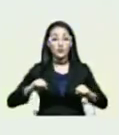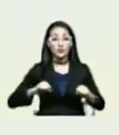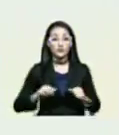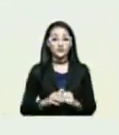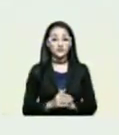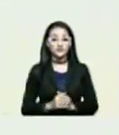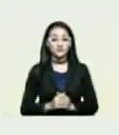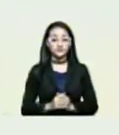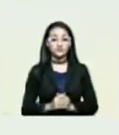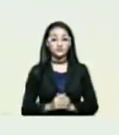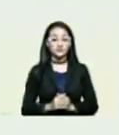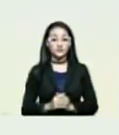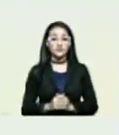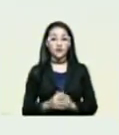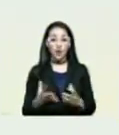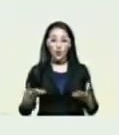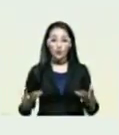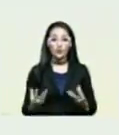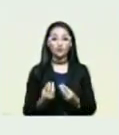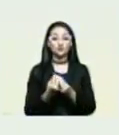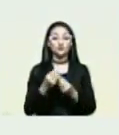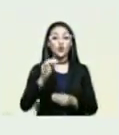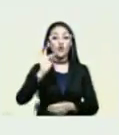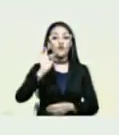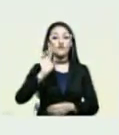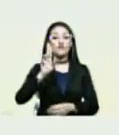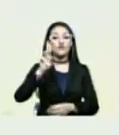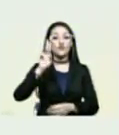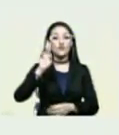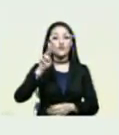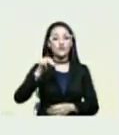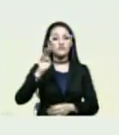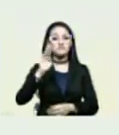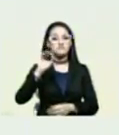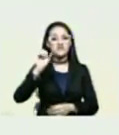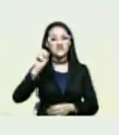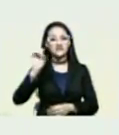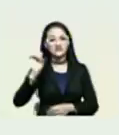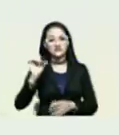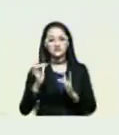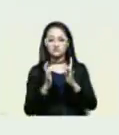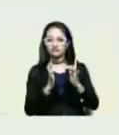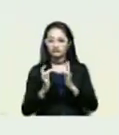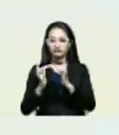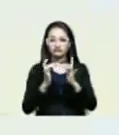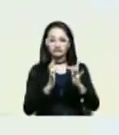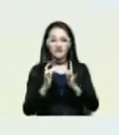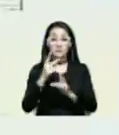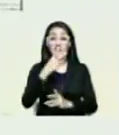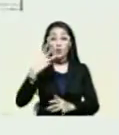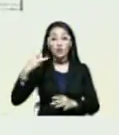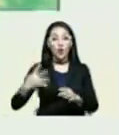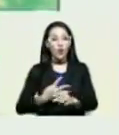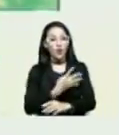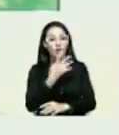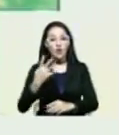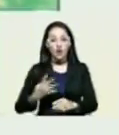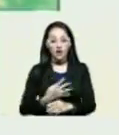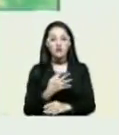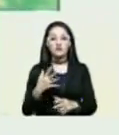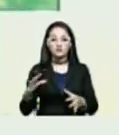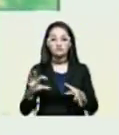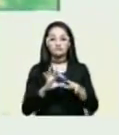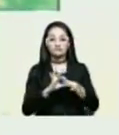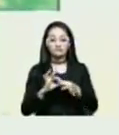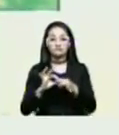Y conjuntamente con FUNVICI nos mantenemos en coordinación las 24 horas para mantener este sistema de alerta